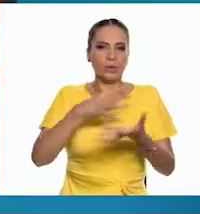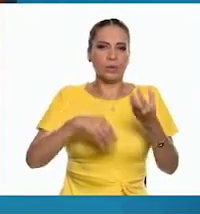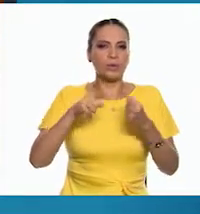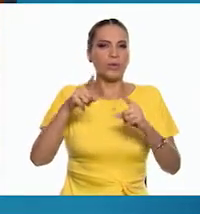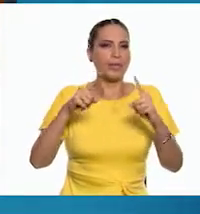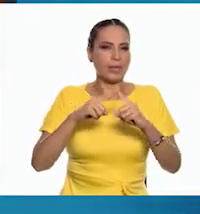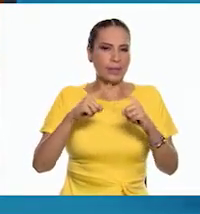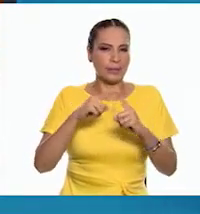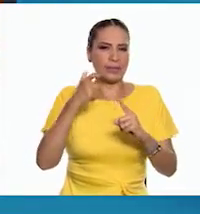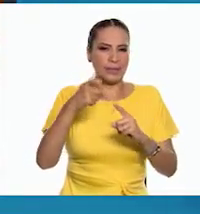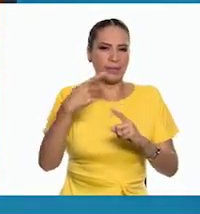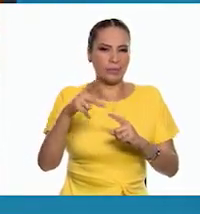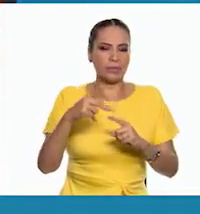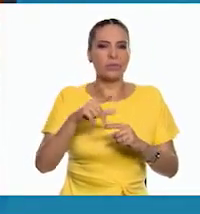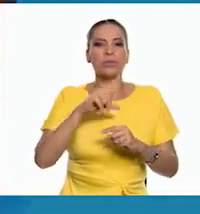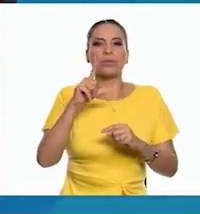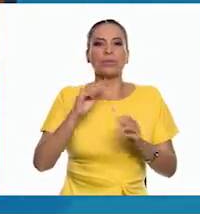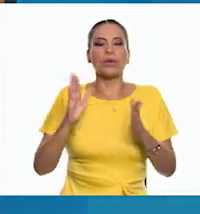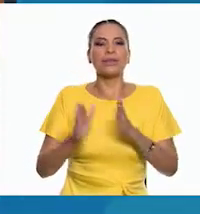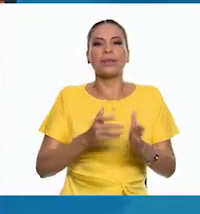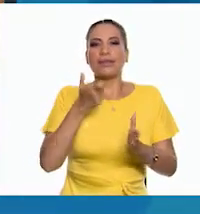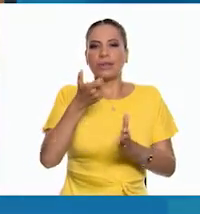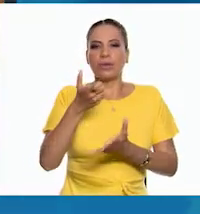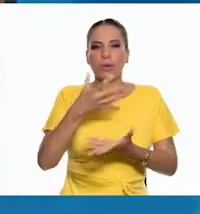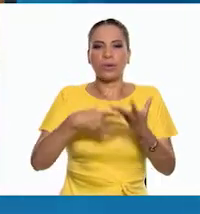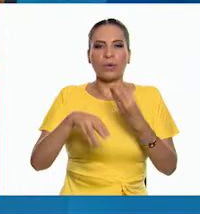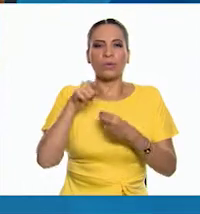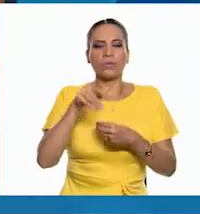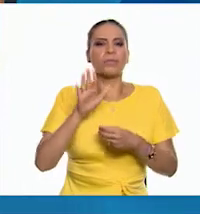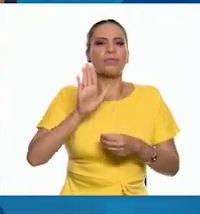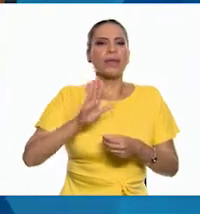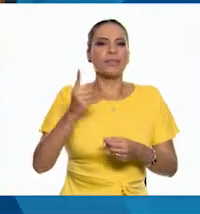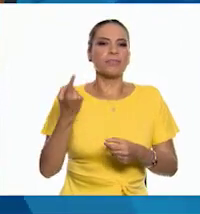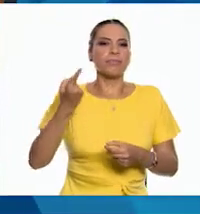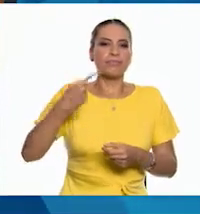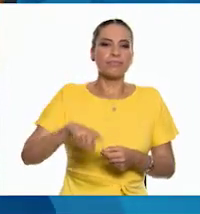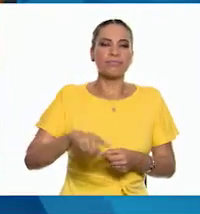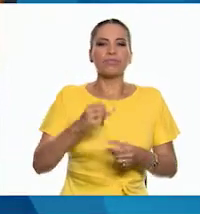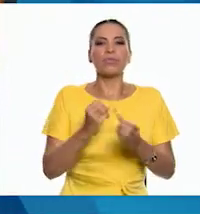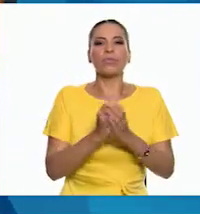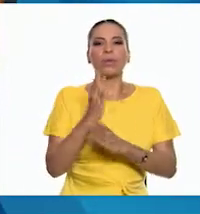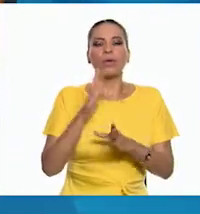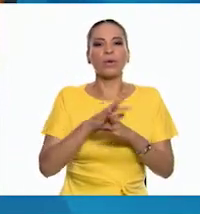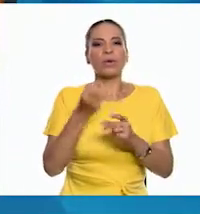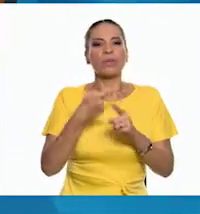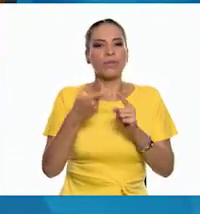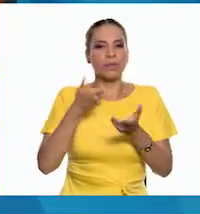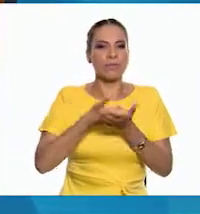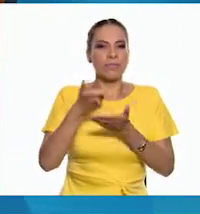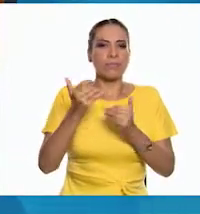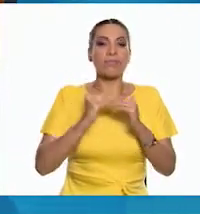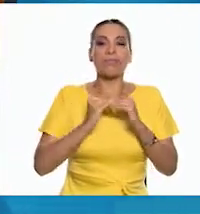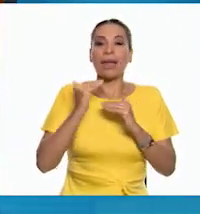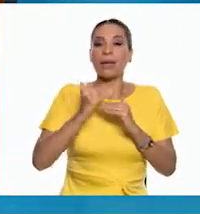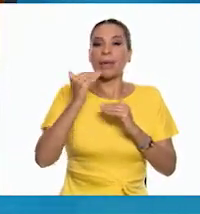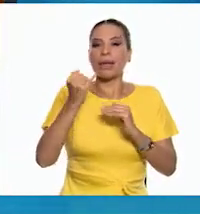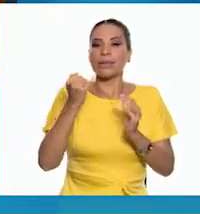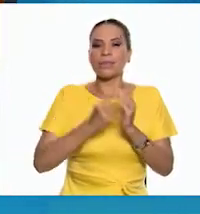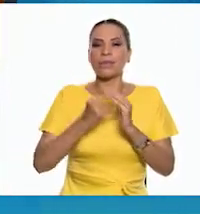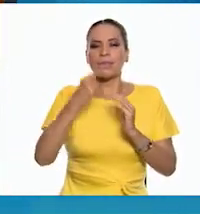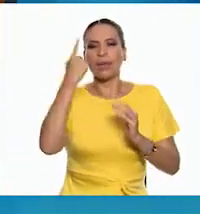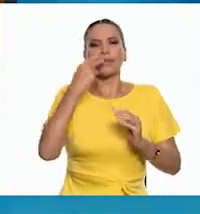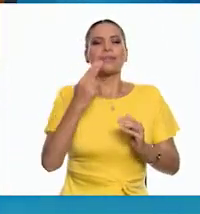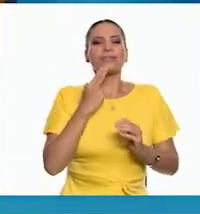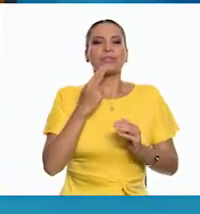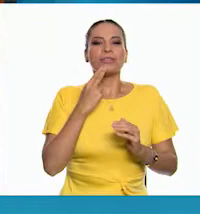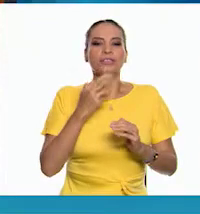Iglesia. Finalmente, en la parte económica, va a suponer la imposición de una gran cantidad de impuestos con la finalidad